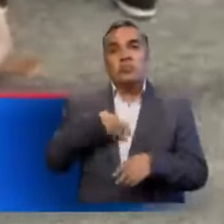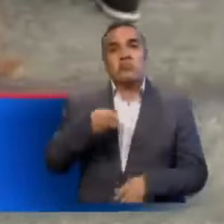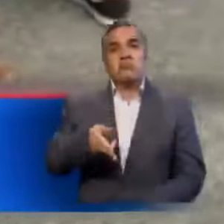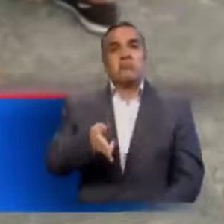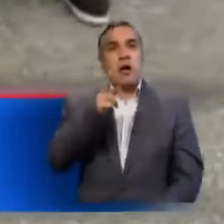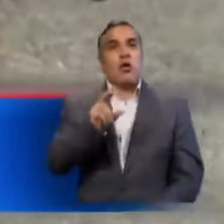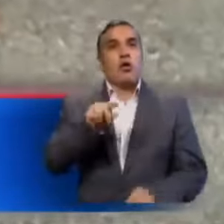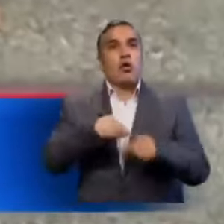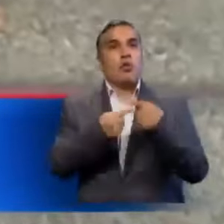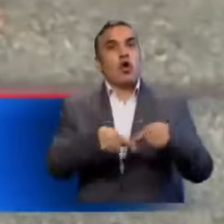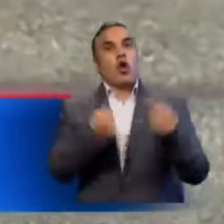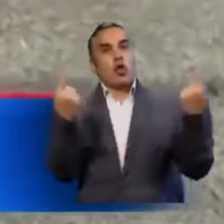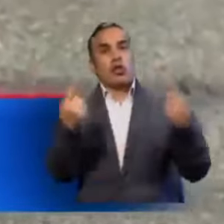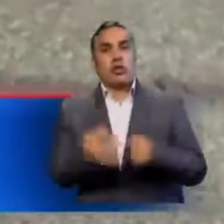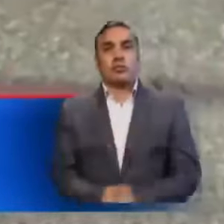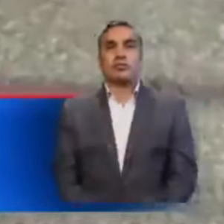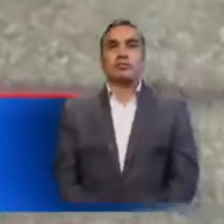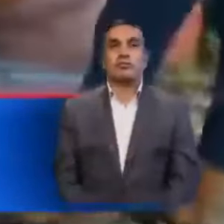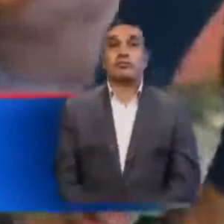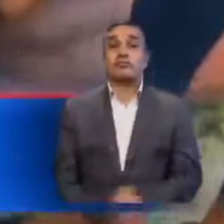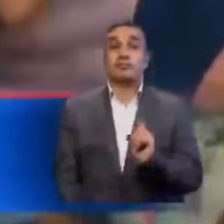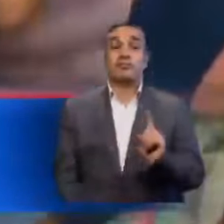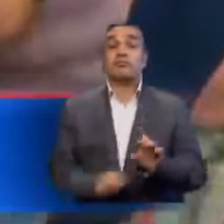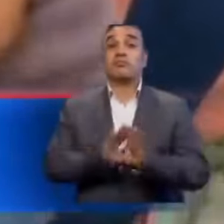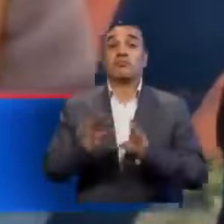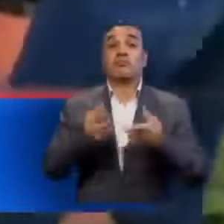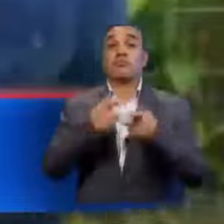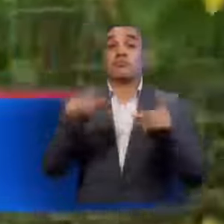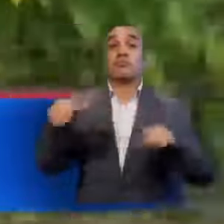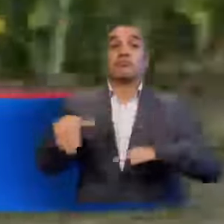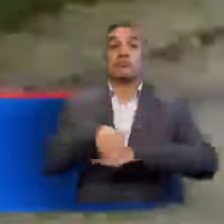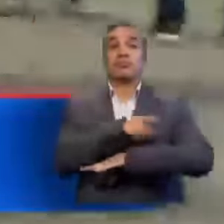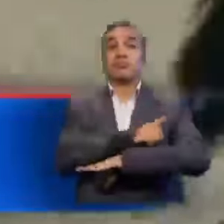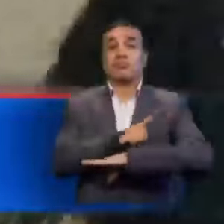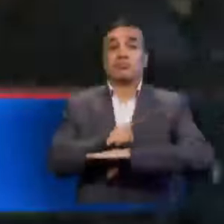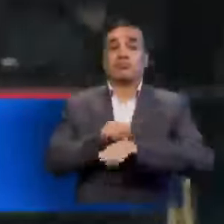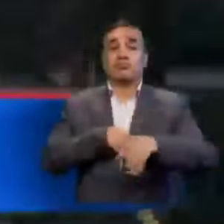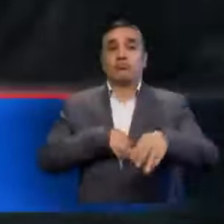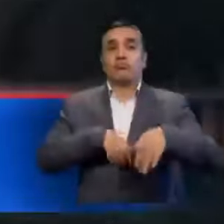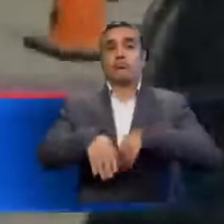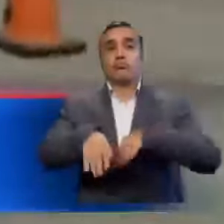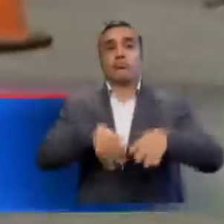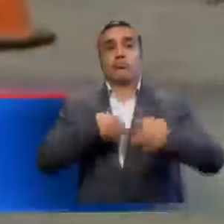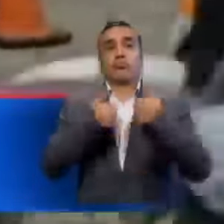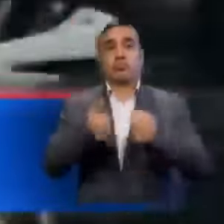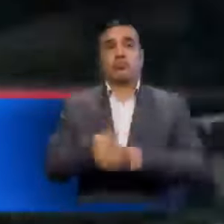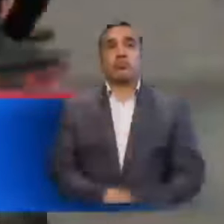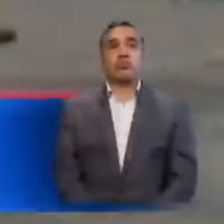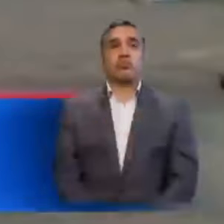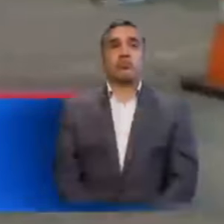a grupos contrarios. Acá ya está habilitada la vía a Daule, ya hay un flujo vehicular en sentido